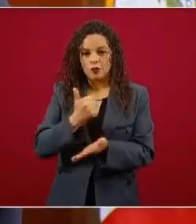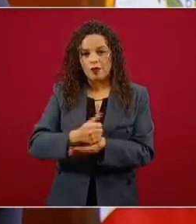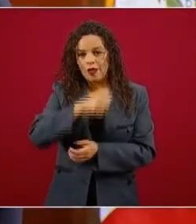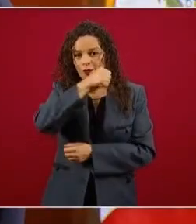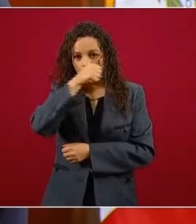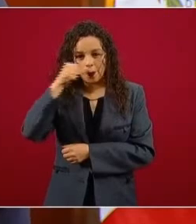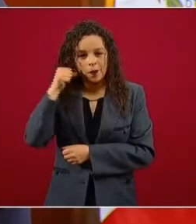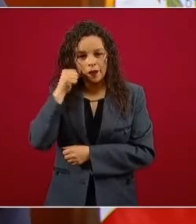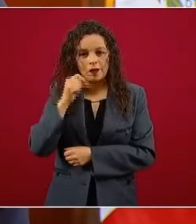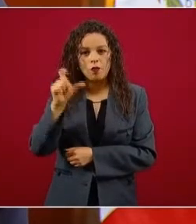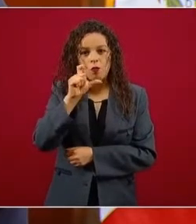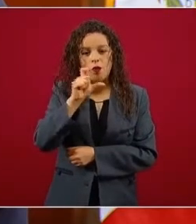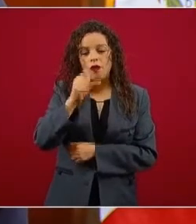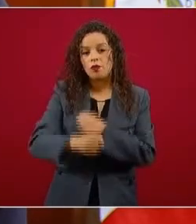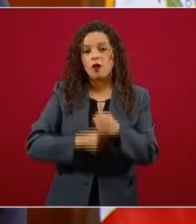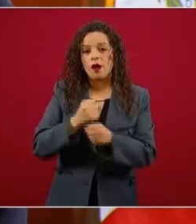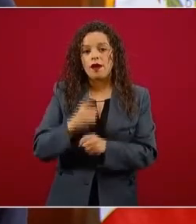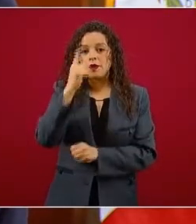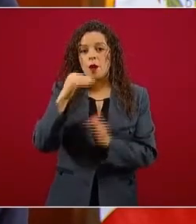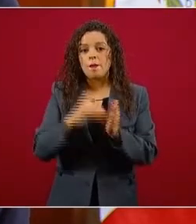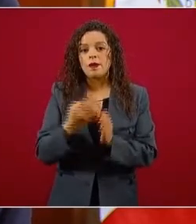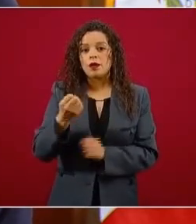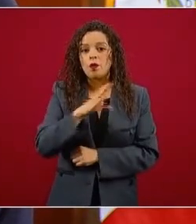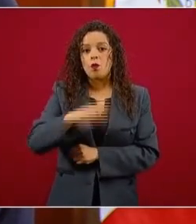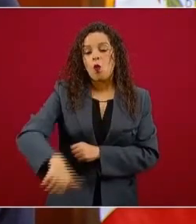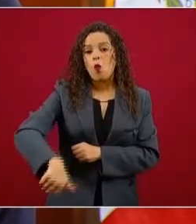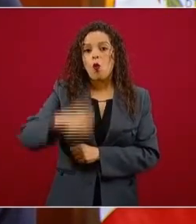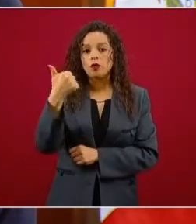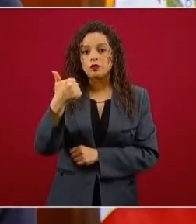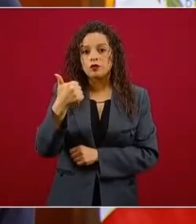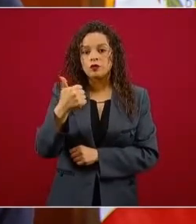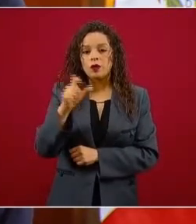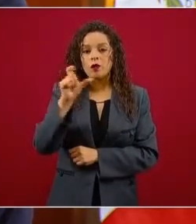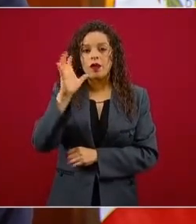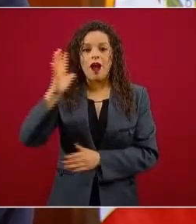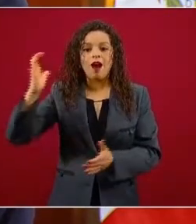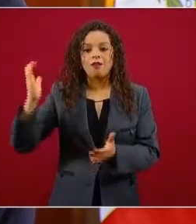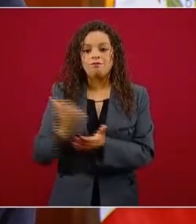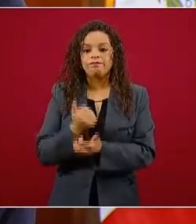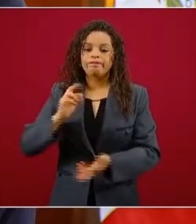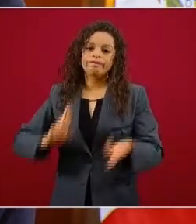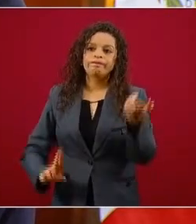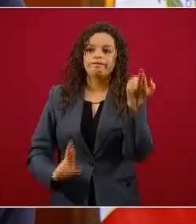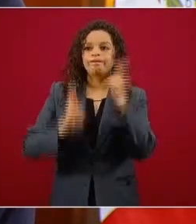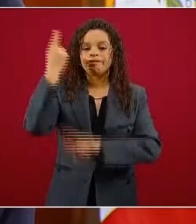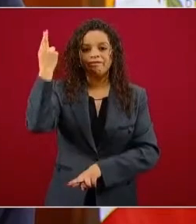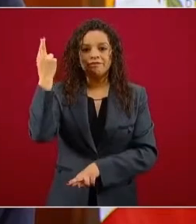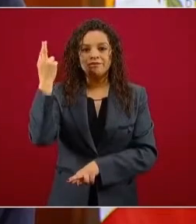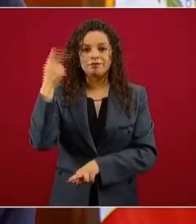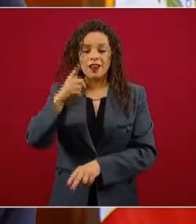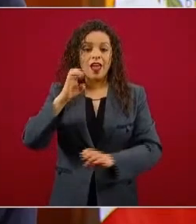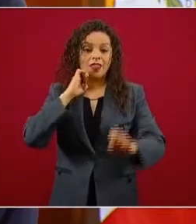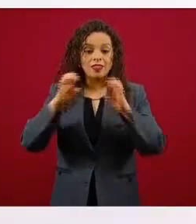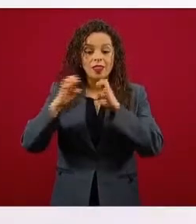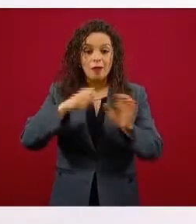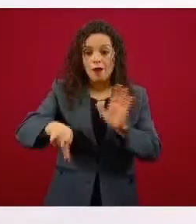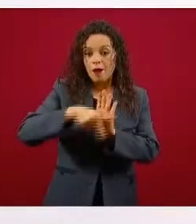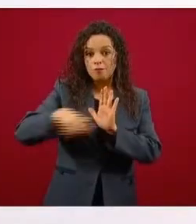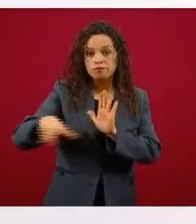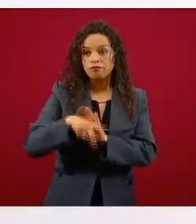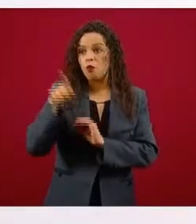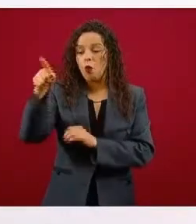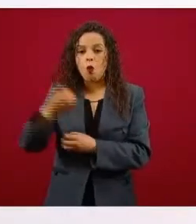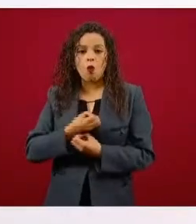en 1911, tras el triunfo de la Revolución, en una declaración de prensa,